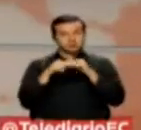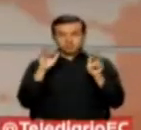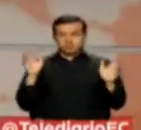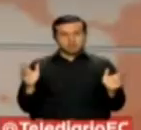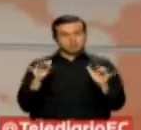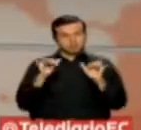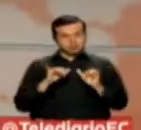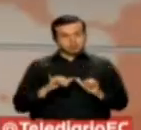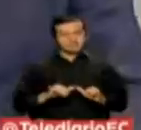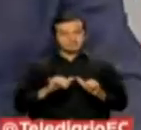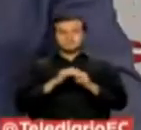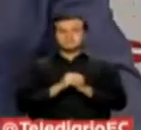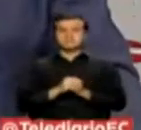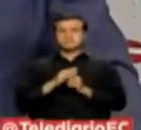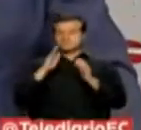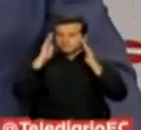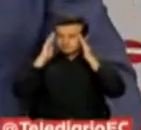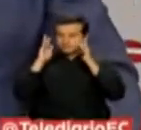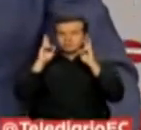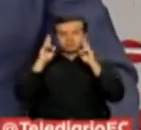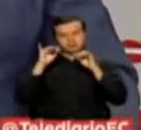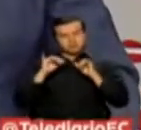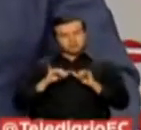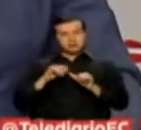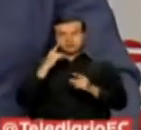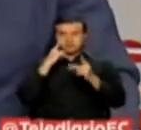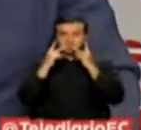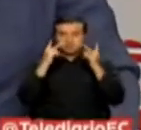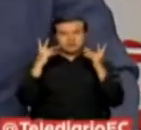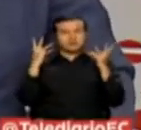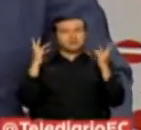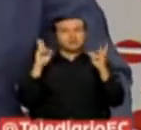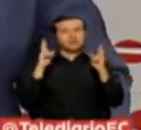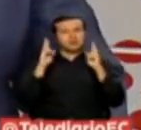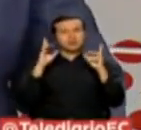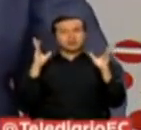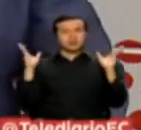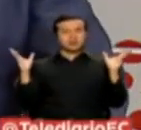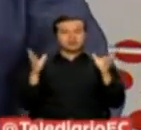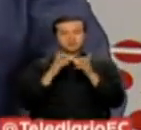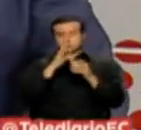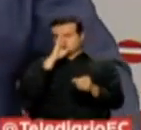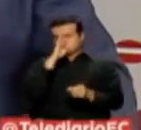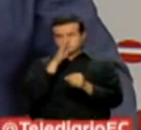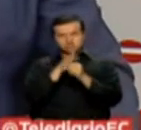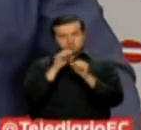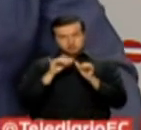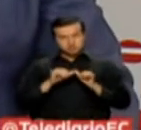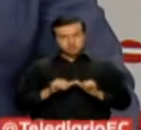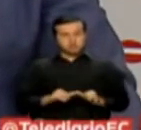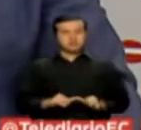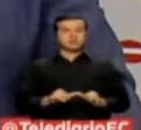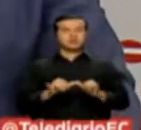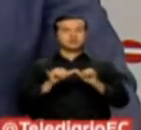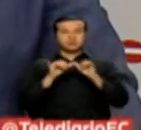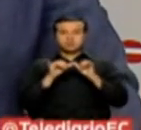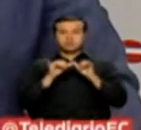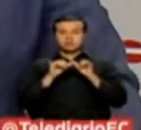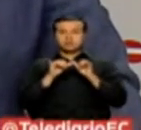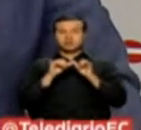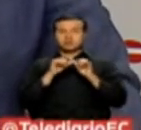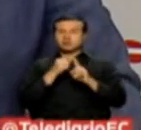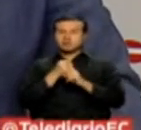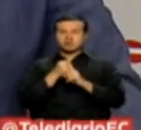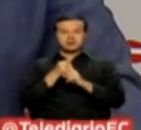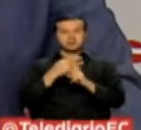manera. Con ese enfoque esperamos que se haga visible muy pronto el objetivo, la perspectiva de causar un